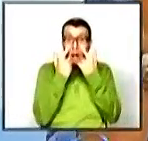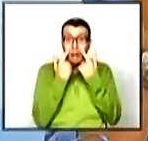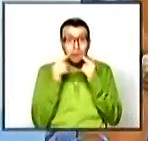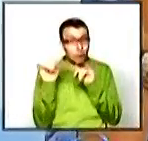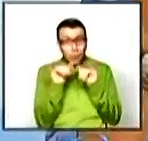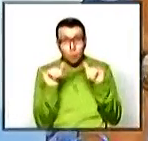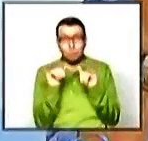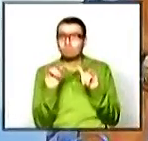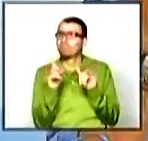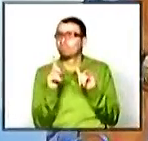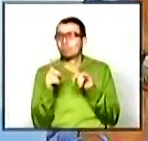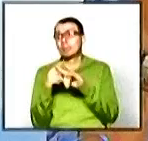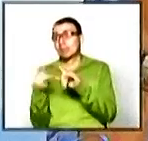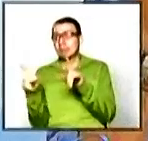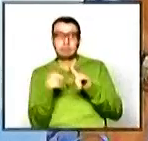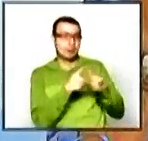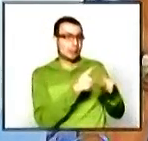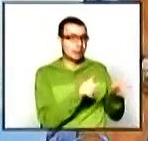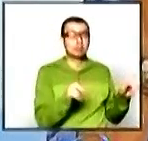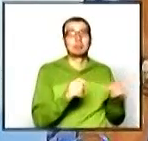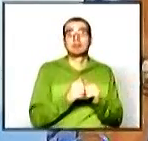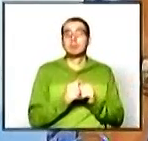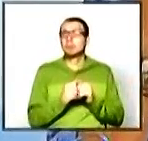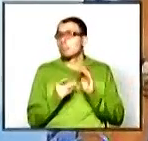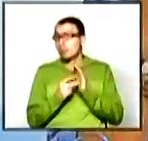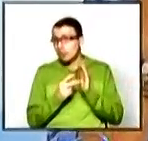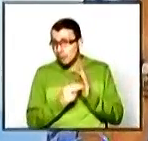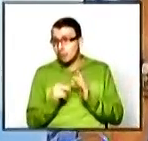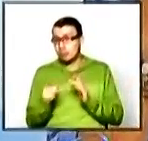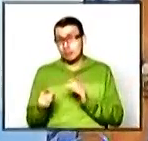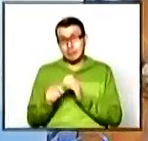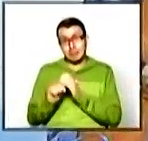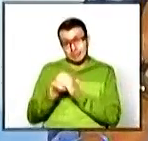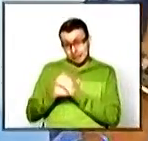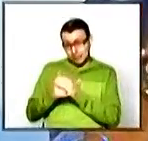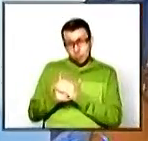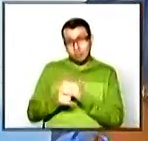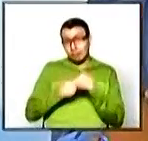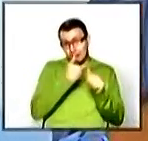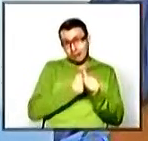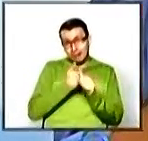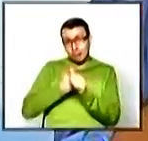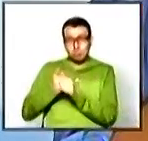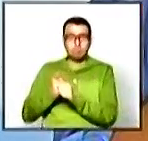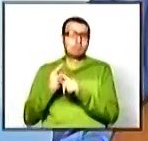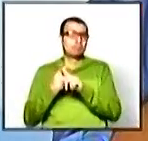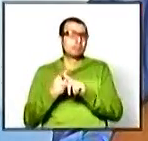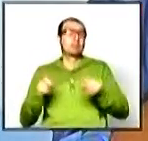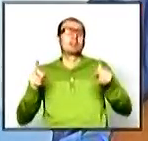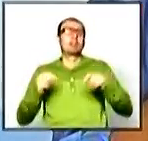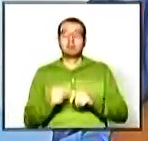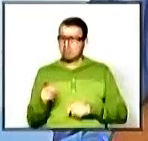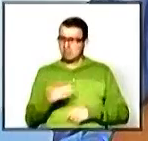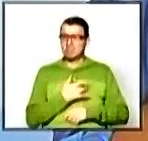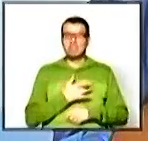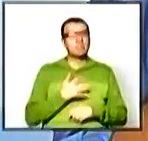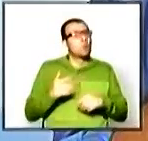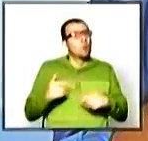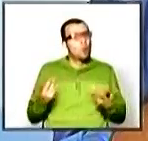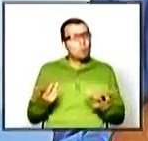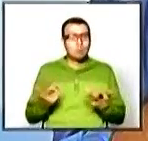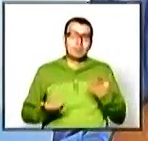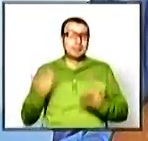que cada célula nuestra danza e interactúa de acuerdo a las situaciones emocionales que estemos